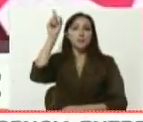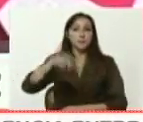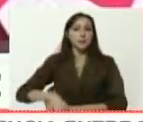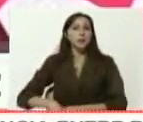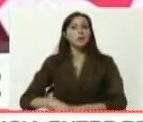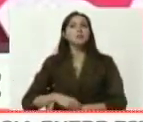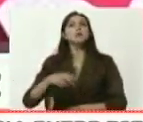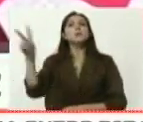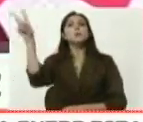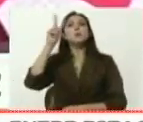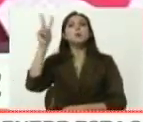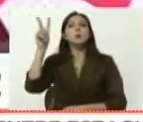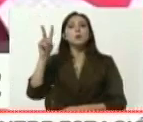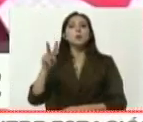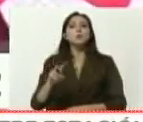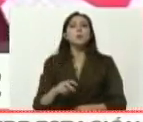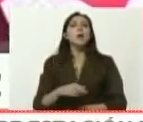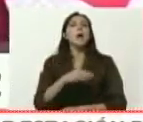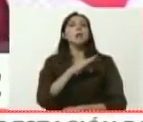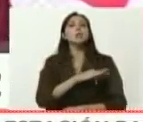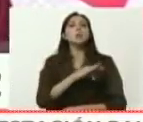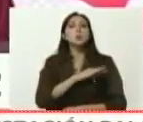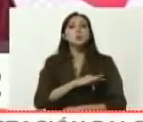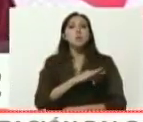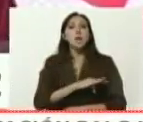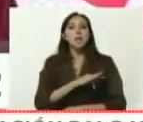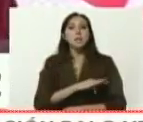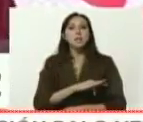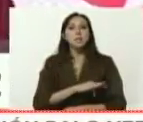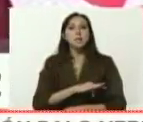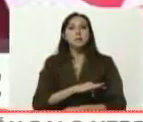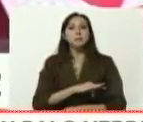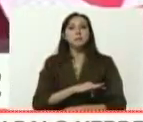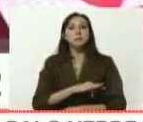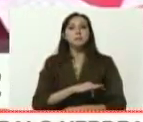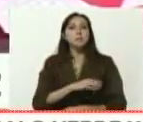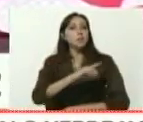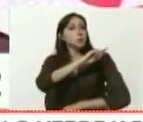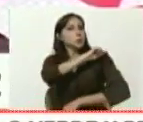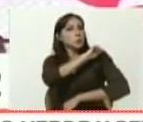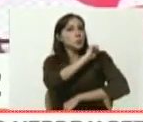la Venezuela socialista y potencia económica.